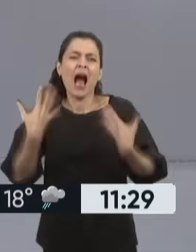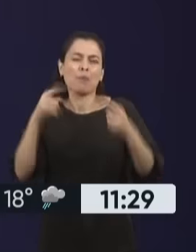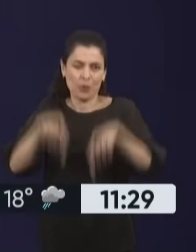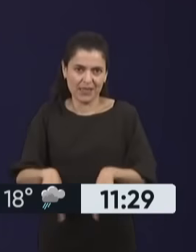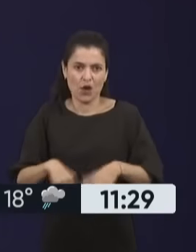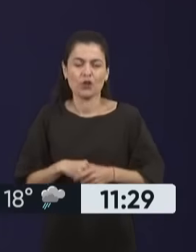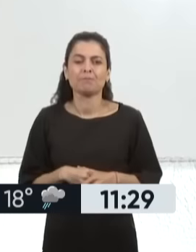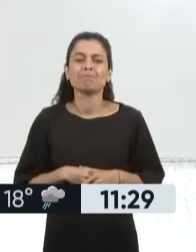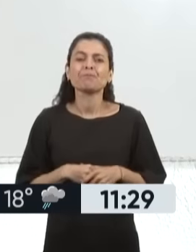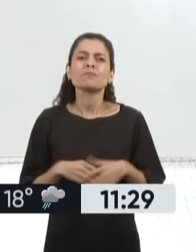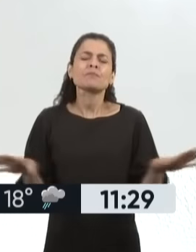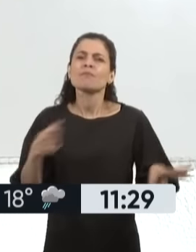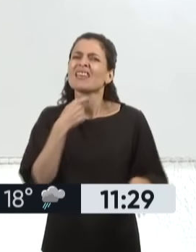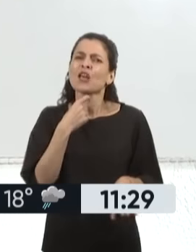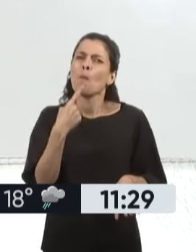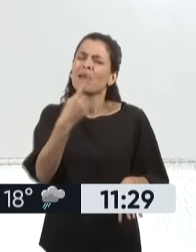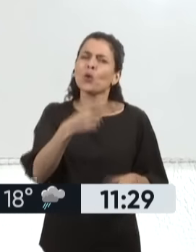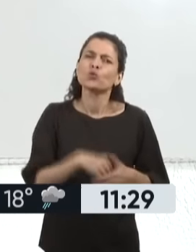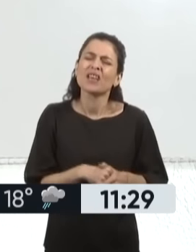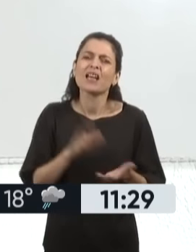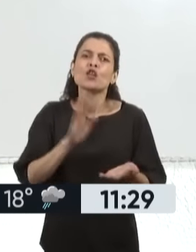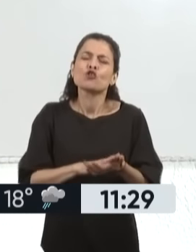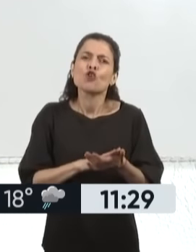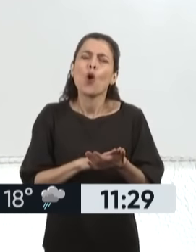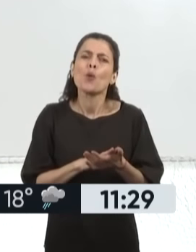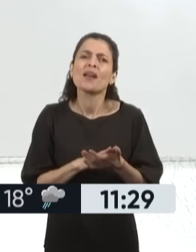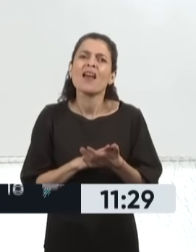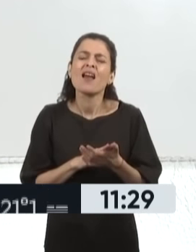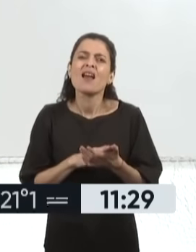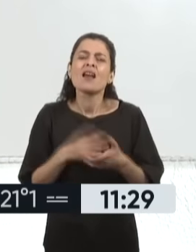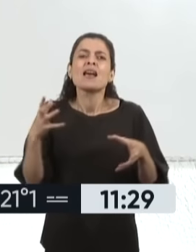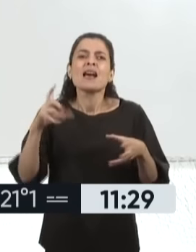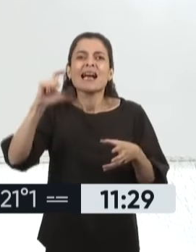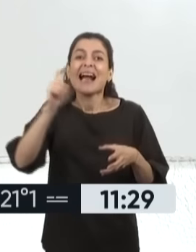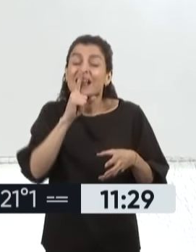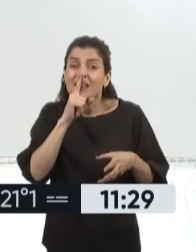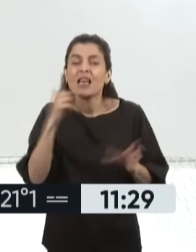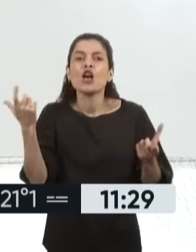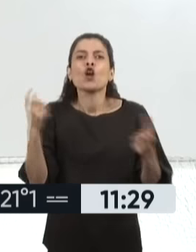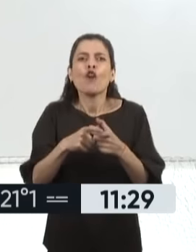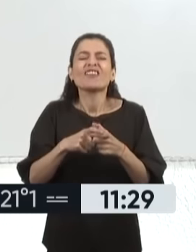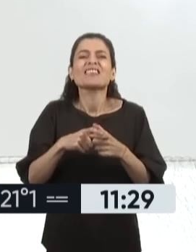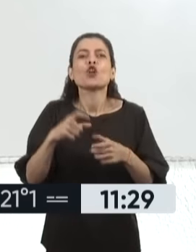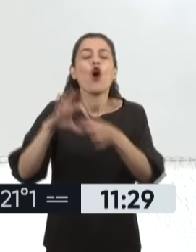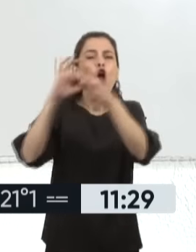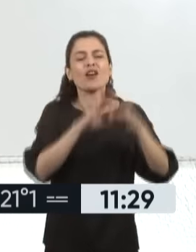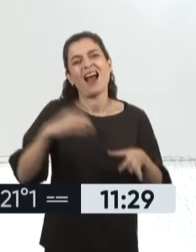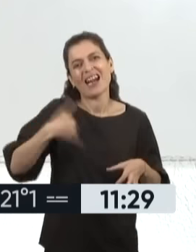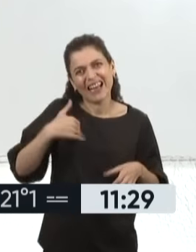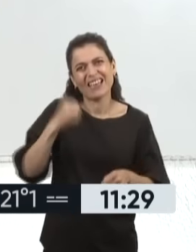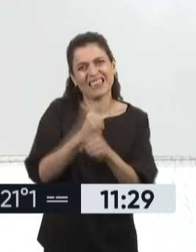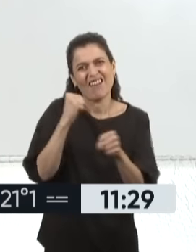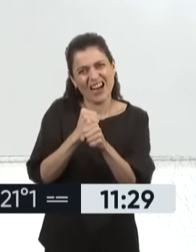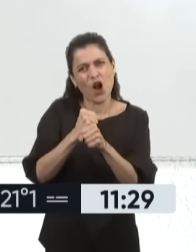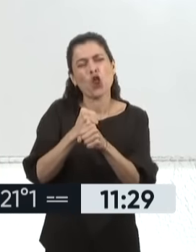adelante adelante quería preguntarte por una medida de fuerza que va a llevar adelante la Cat la confederación Argentina de trabajadores del transporte el próximo